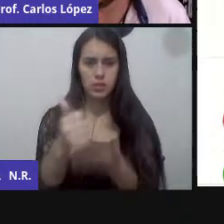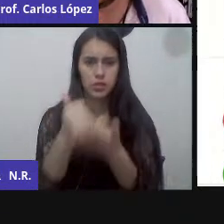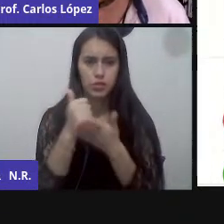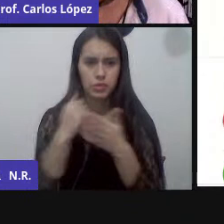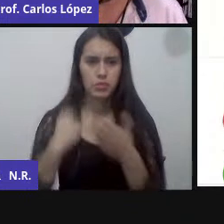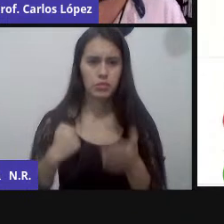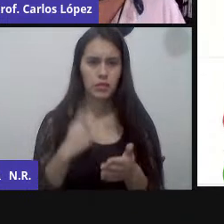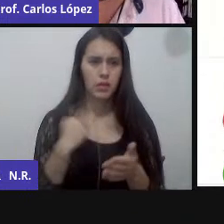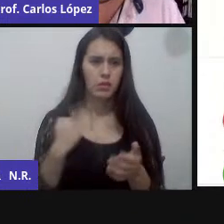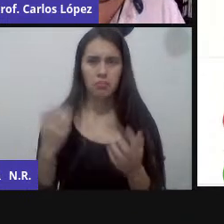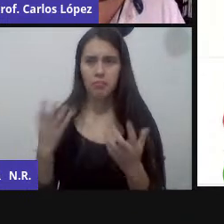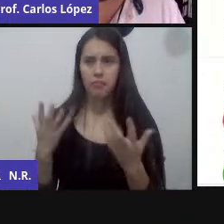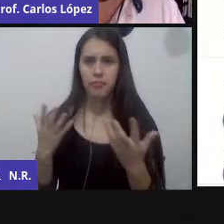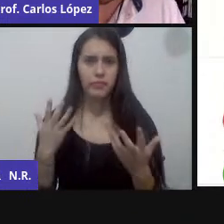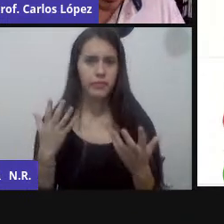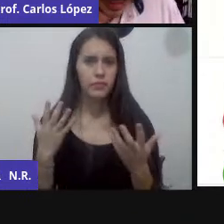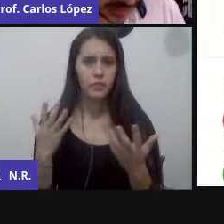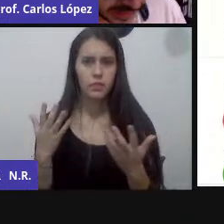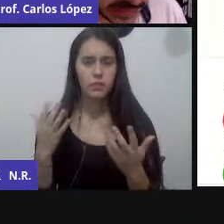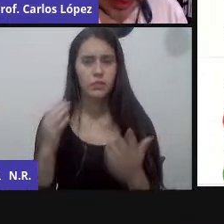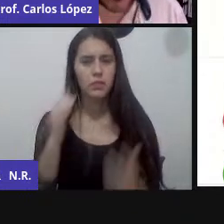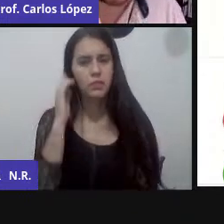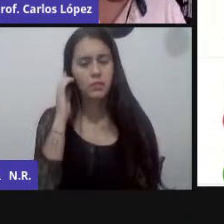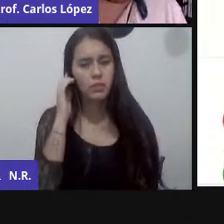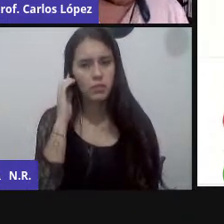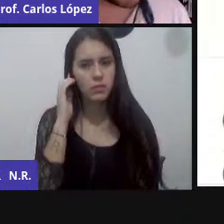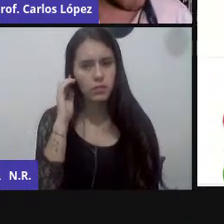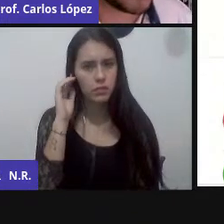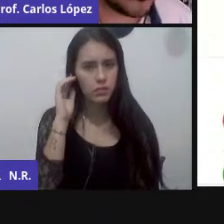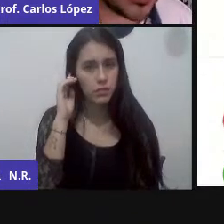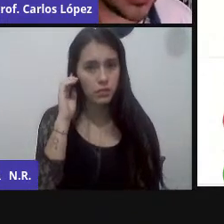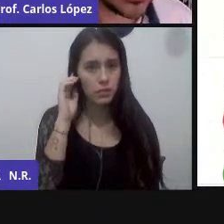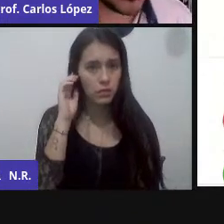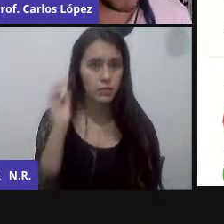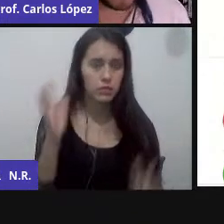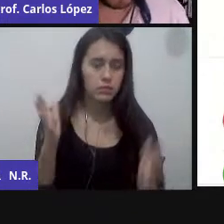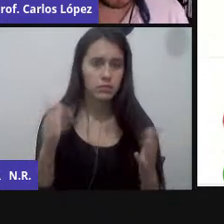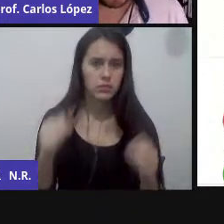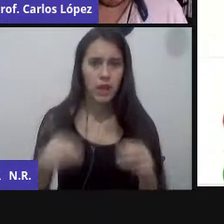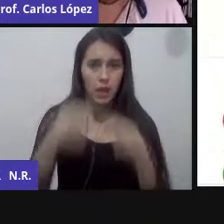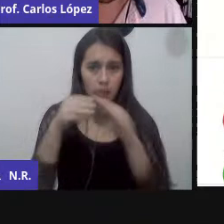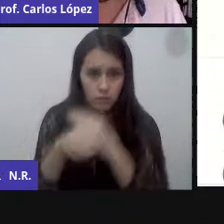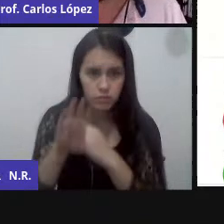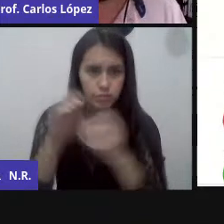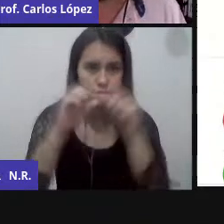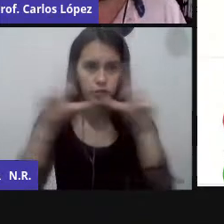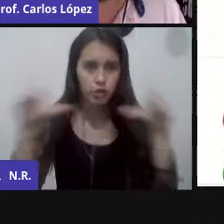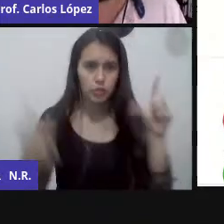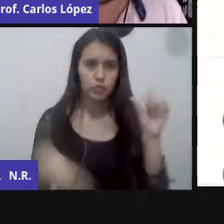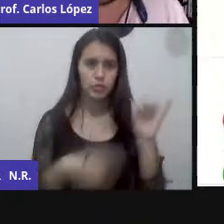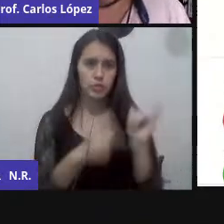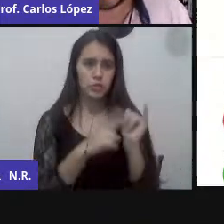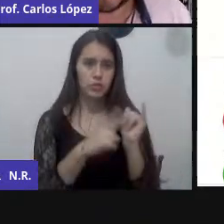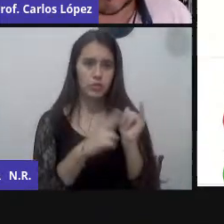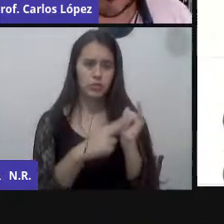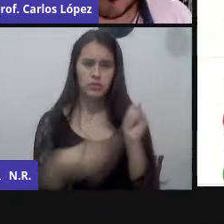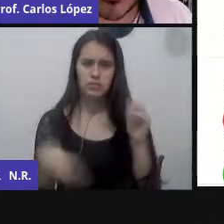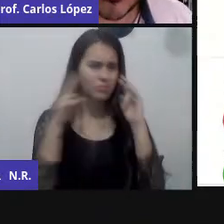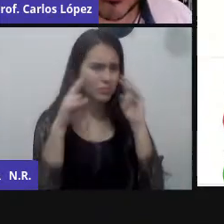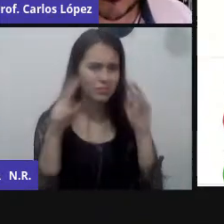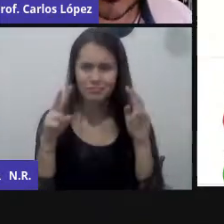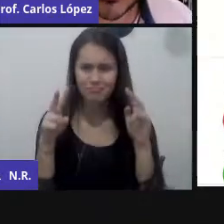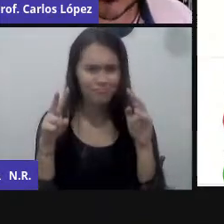ciego. Entonces, aquí tu canal. Y aquí ya estoy dentro de mi canal de YouTube. ¿Sí? Hoy